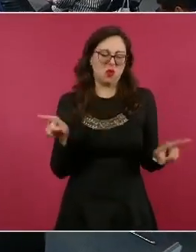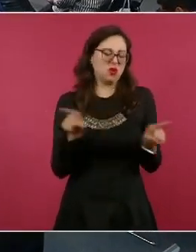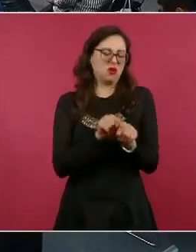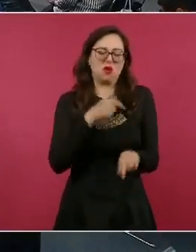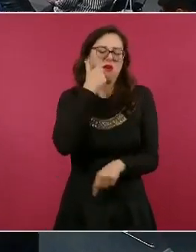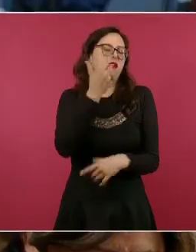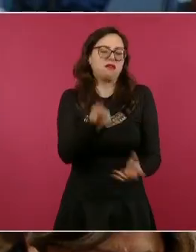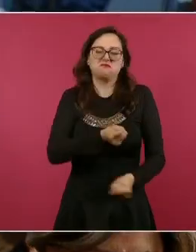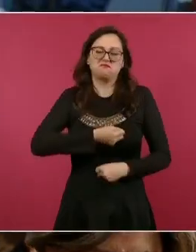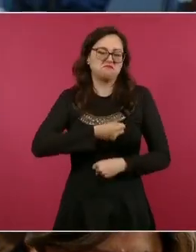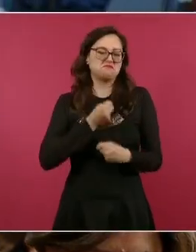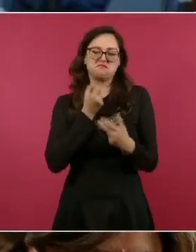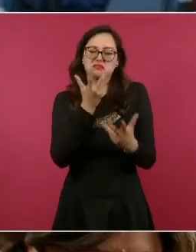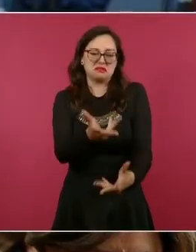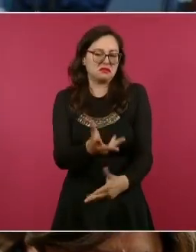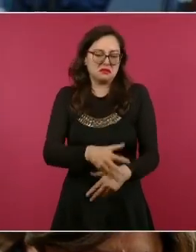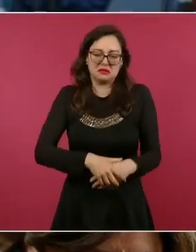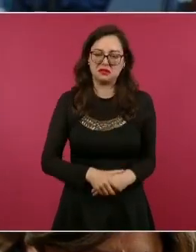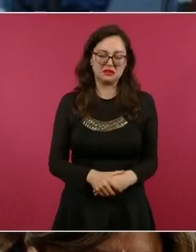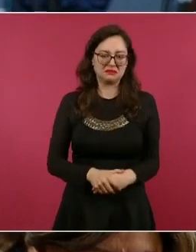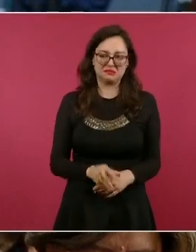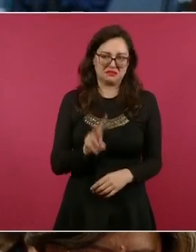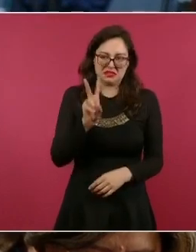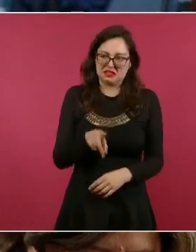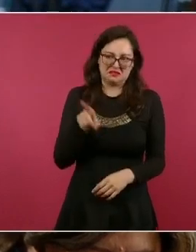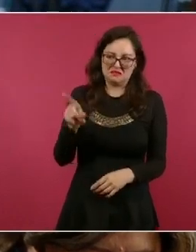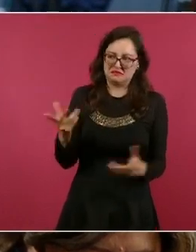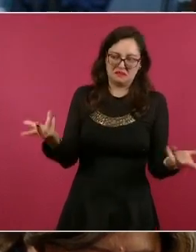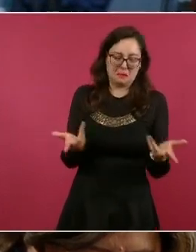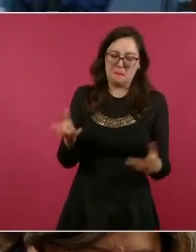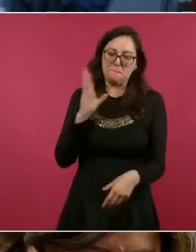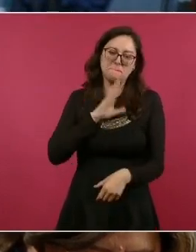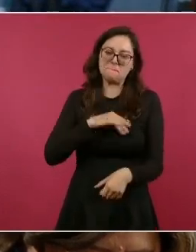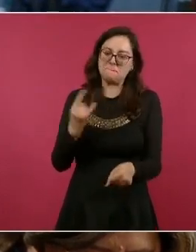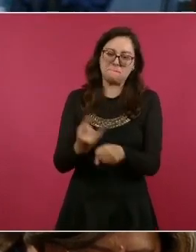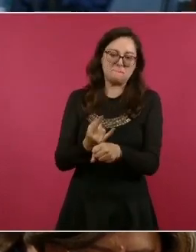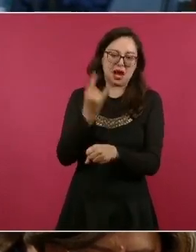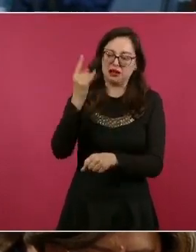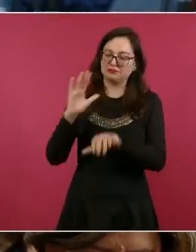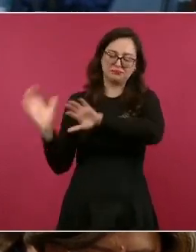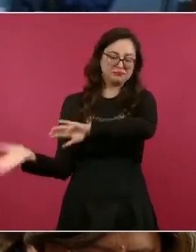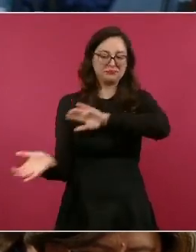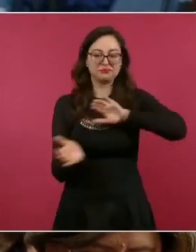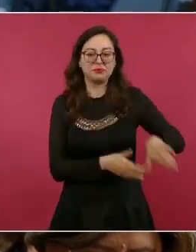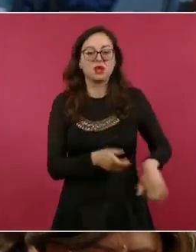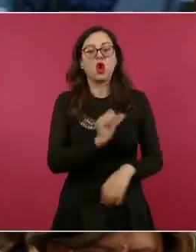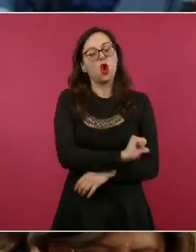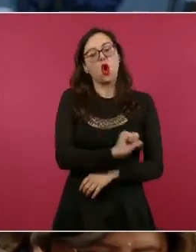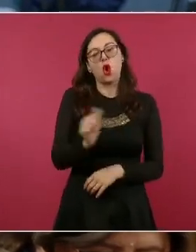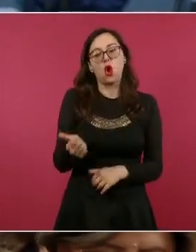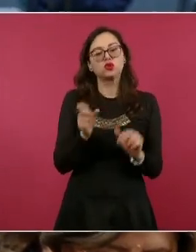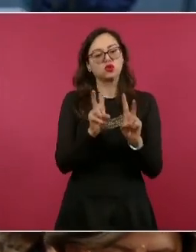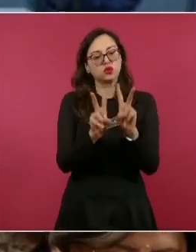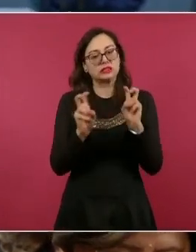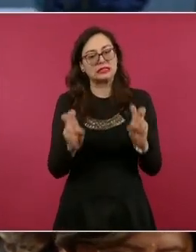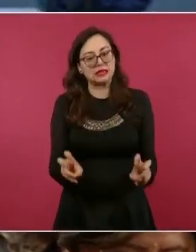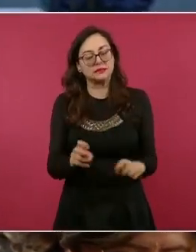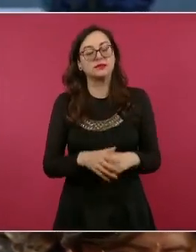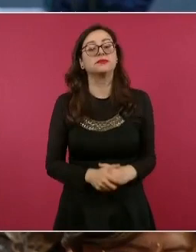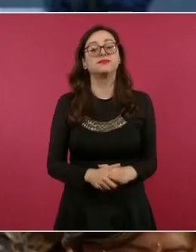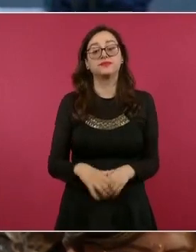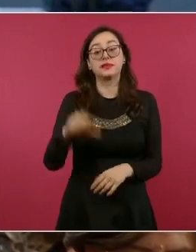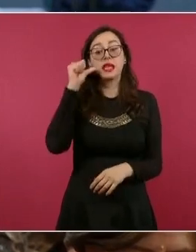que tenemos al respecto de lo que está haciendo. Mire, me cambio abruptamente de tema. Ayer estuvieron